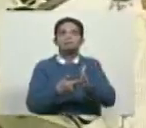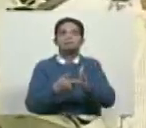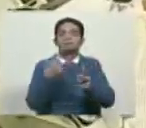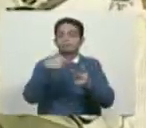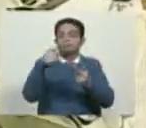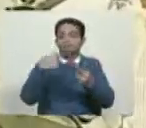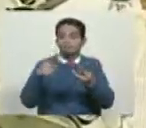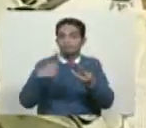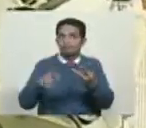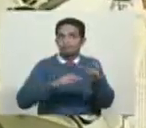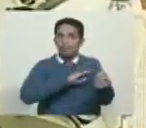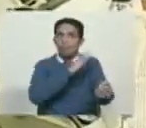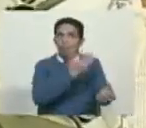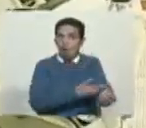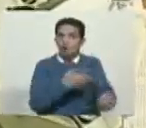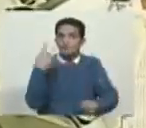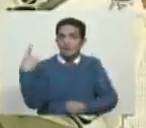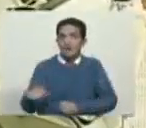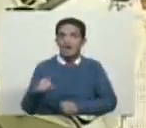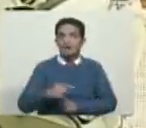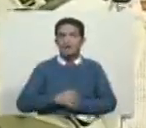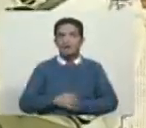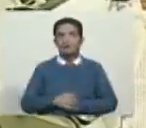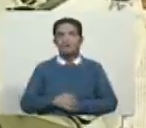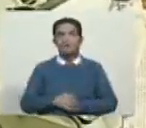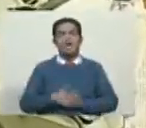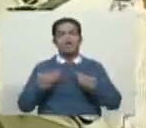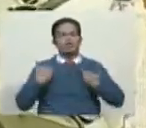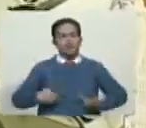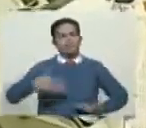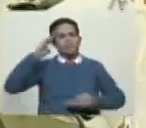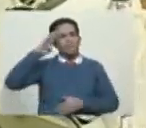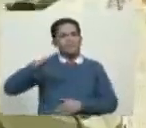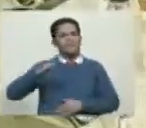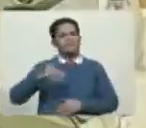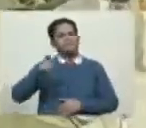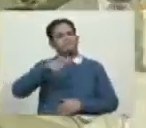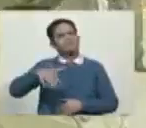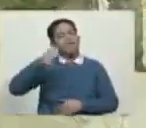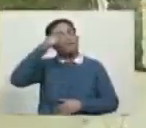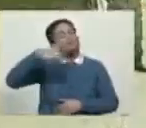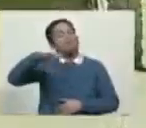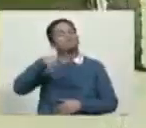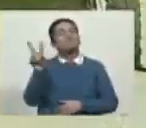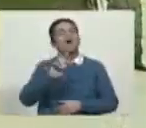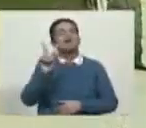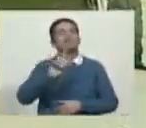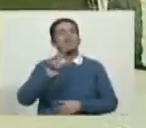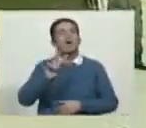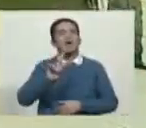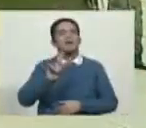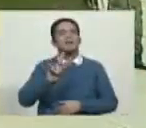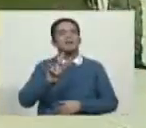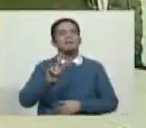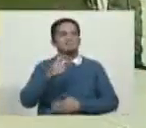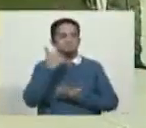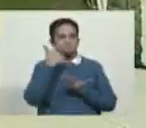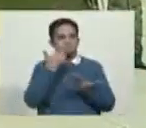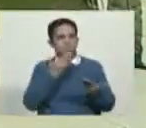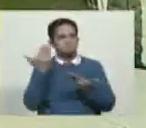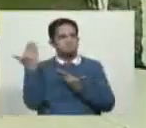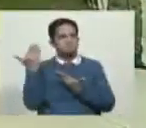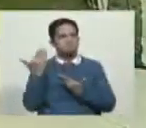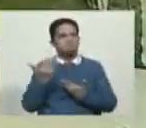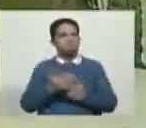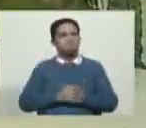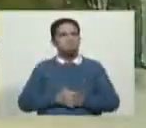la Fuerza Armada Nacional Bolivariana, el cuerpo castrense. El pueblo de Venezuela ha apreciado en los últimos